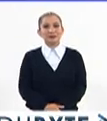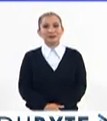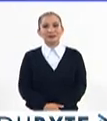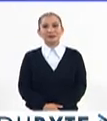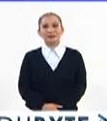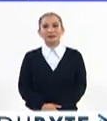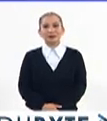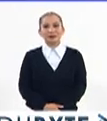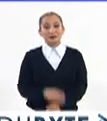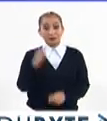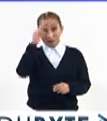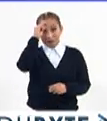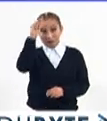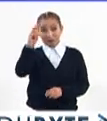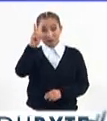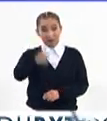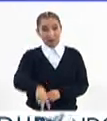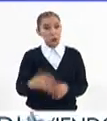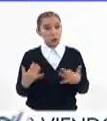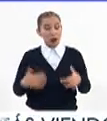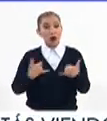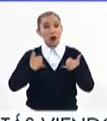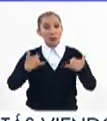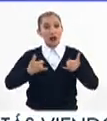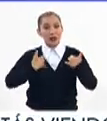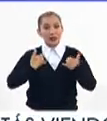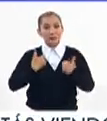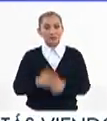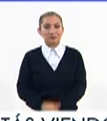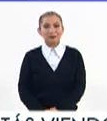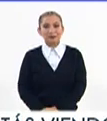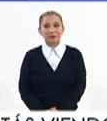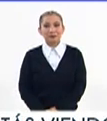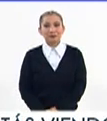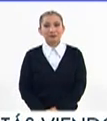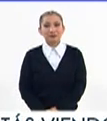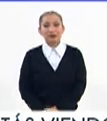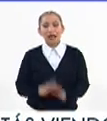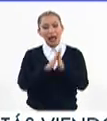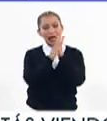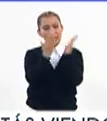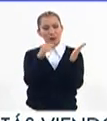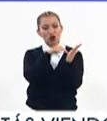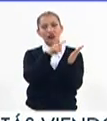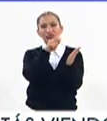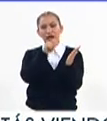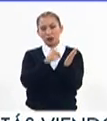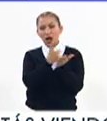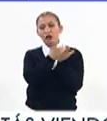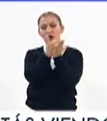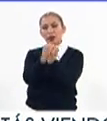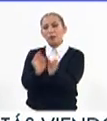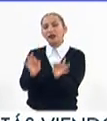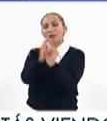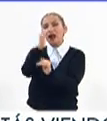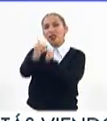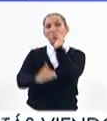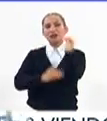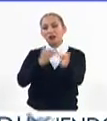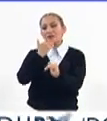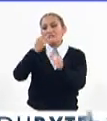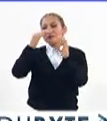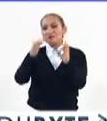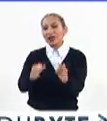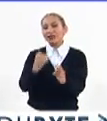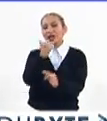Brillante, ¿no? Son jóvenes genios. El libro de texto es una herramienta importante para el desarrollo